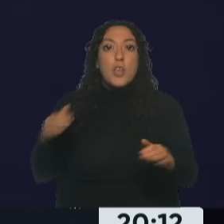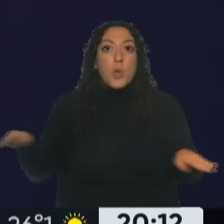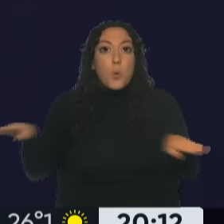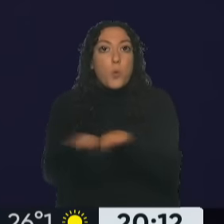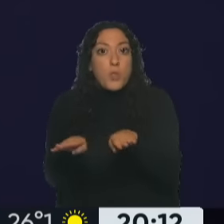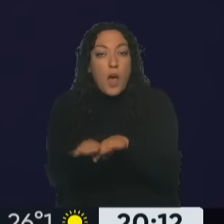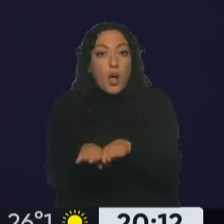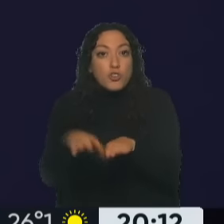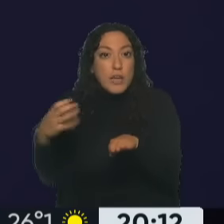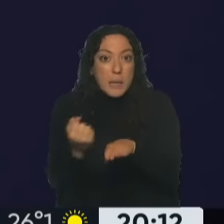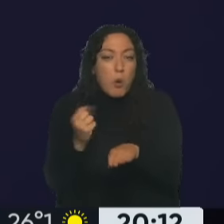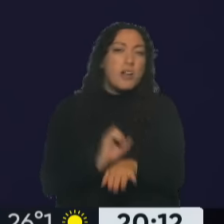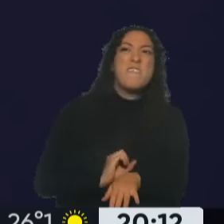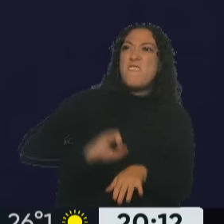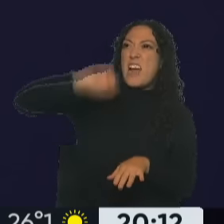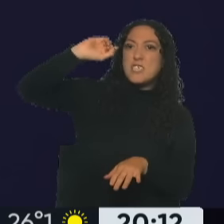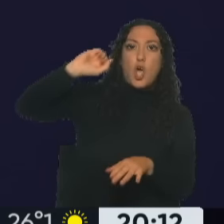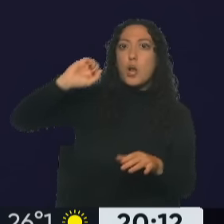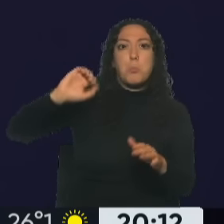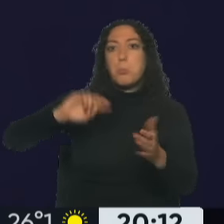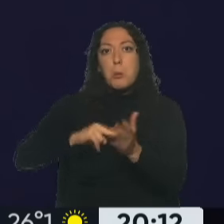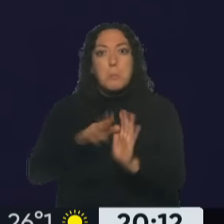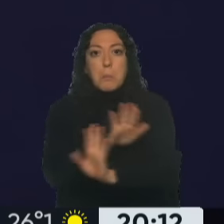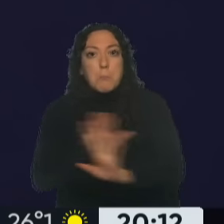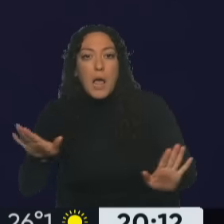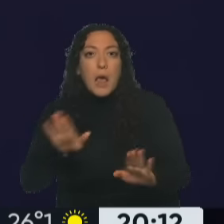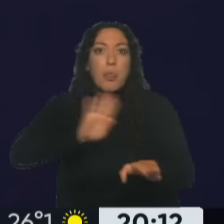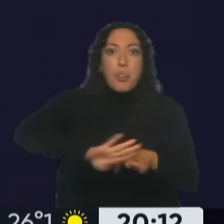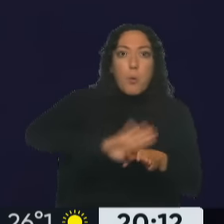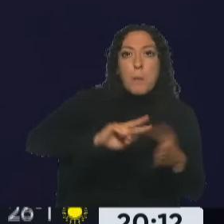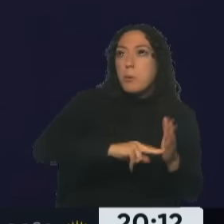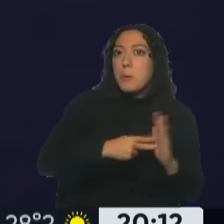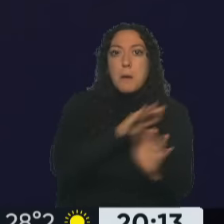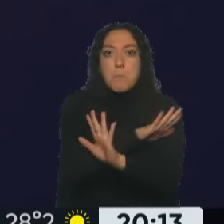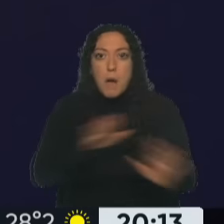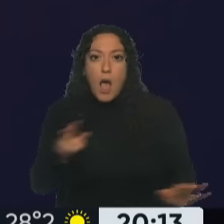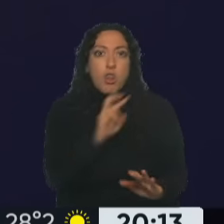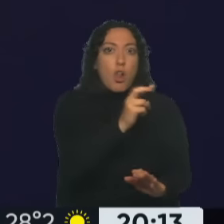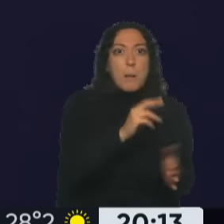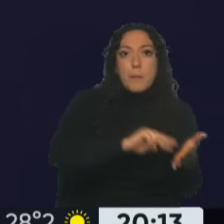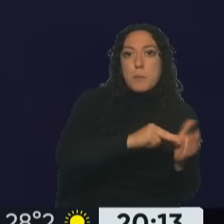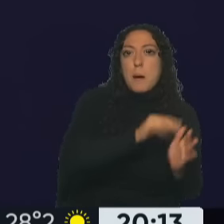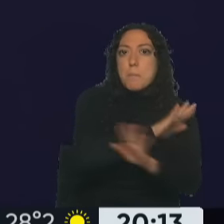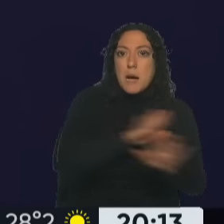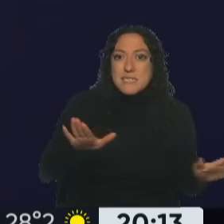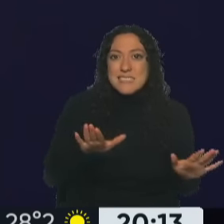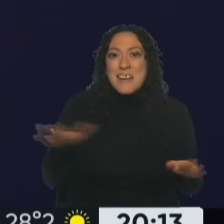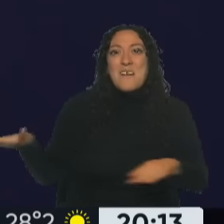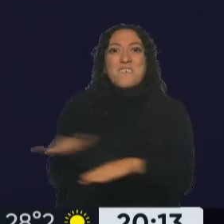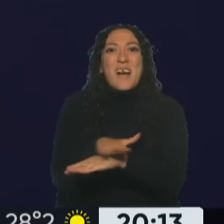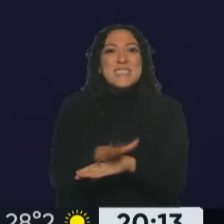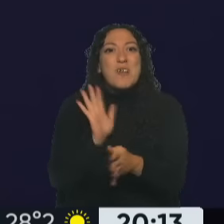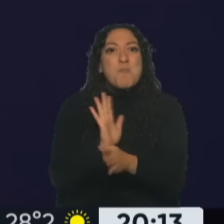problemas de inflación problemas de deuda problemas de dólar y vamos a sentar las bases para el crecimiento lo que nos va a hacer